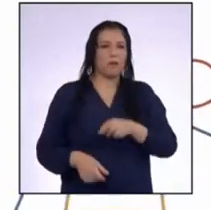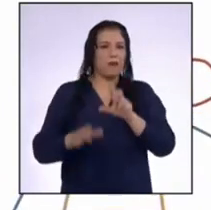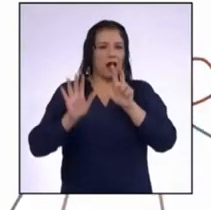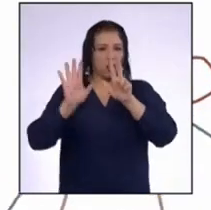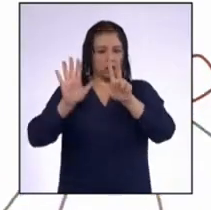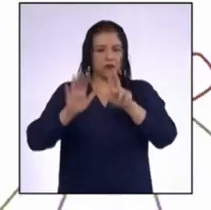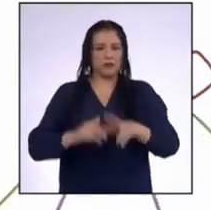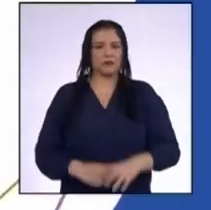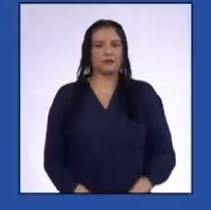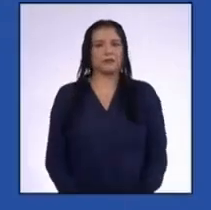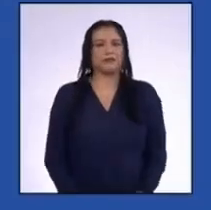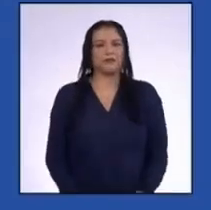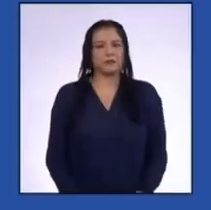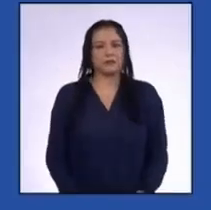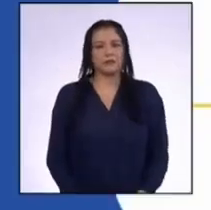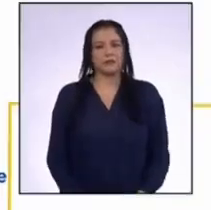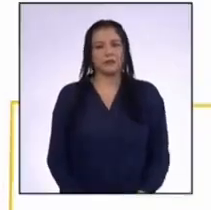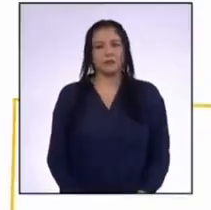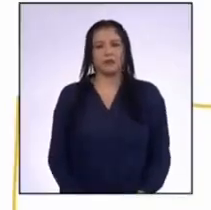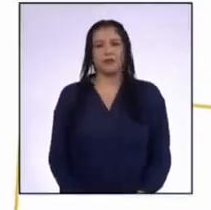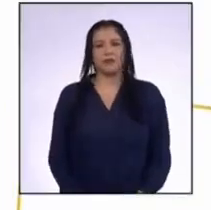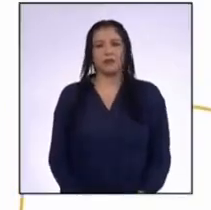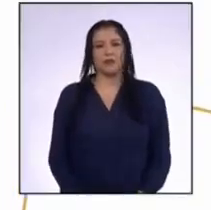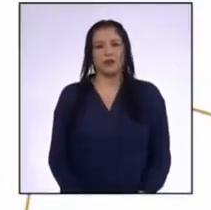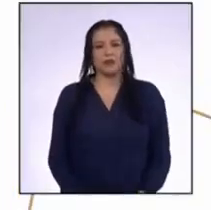décimos.